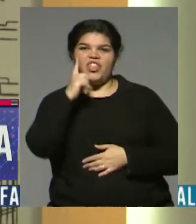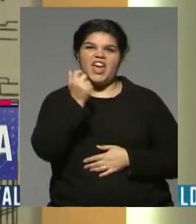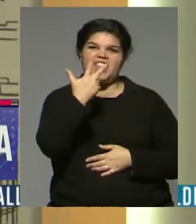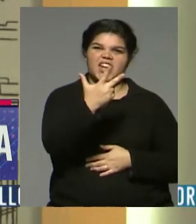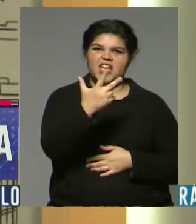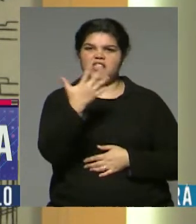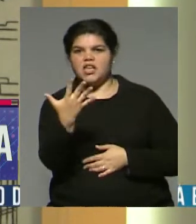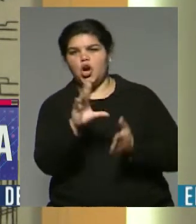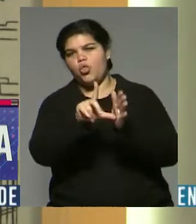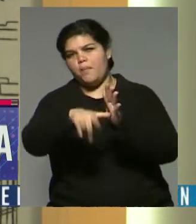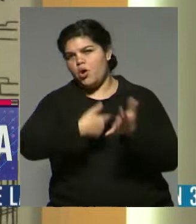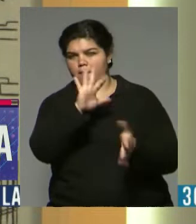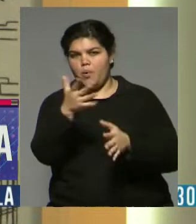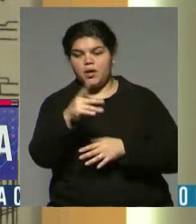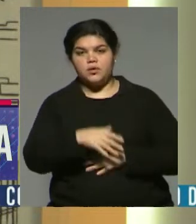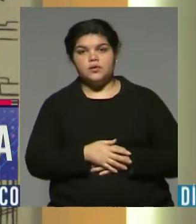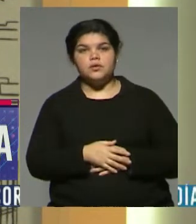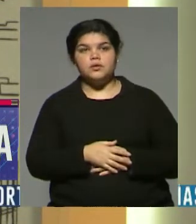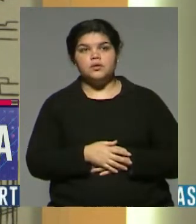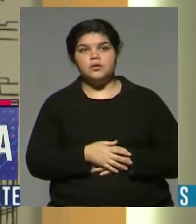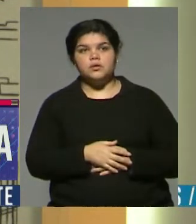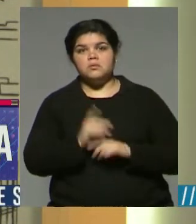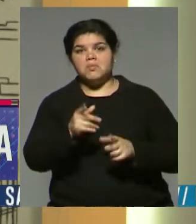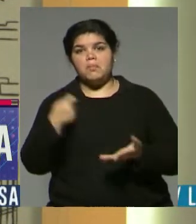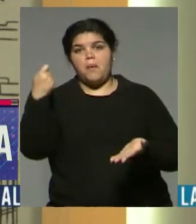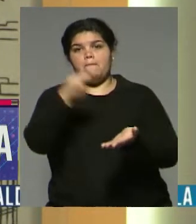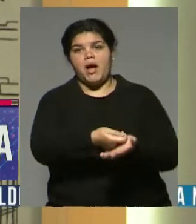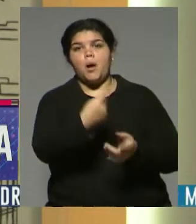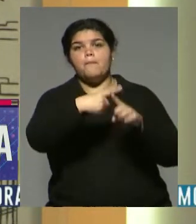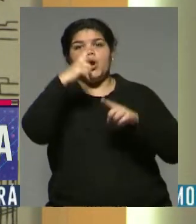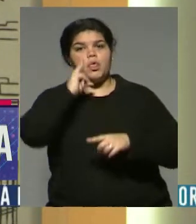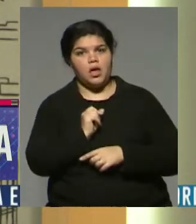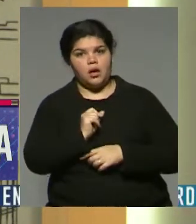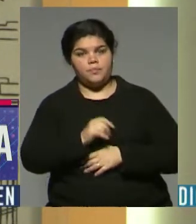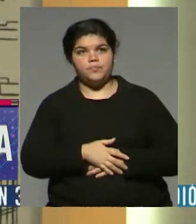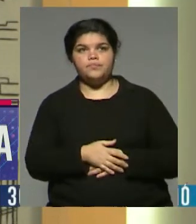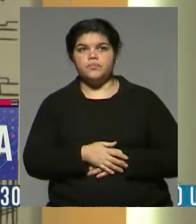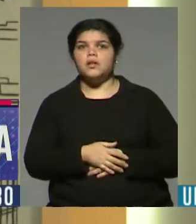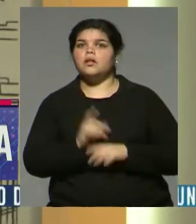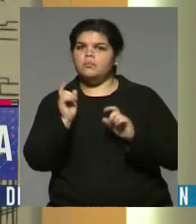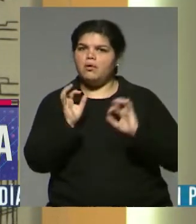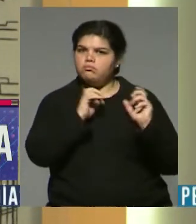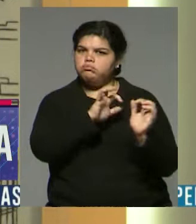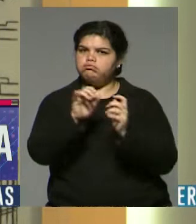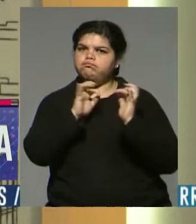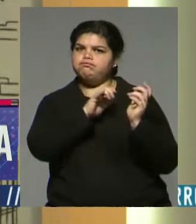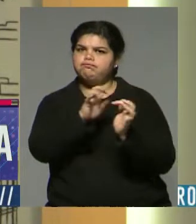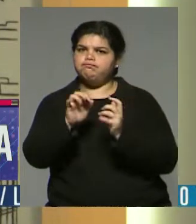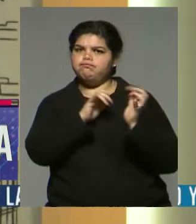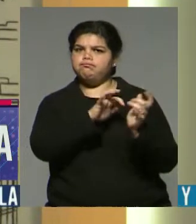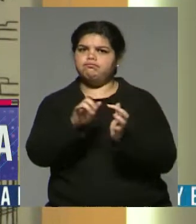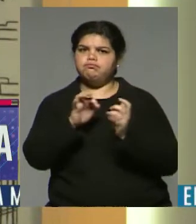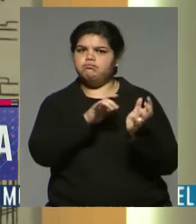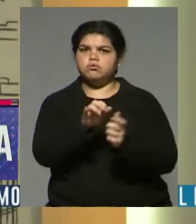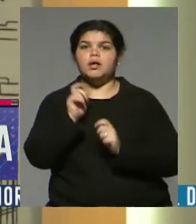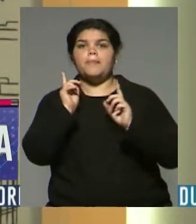por jurados y se le asegura, como te decía, esta remuneración. Ha dado mucho que hablar estos últimos días con